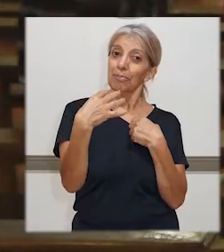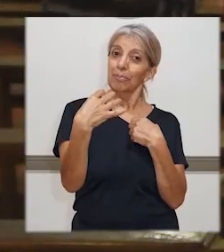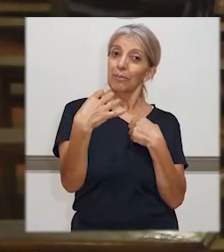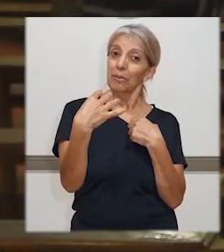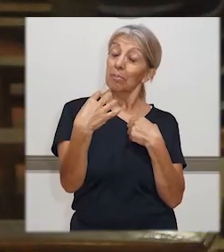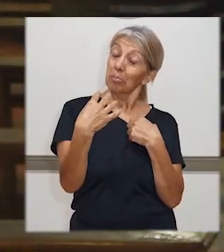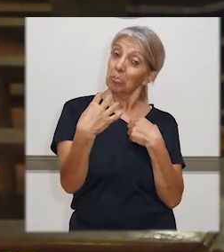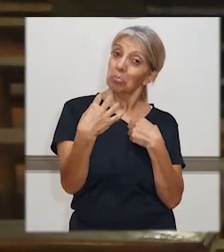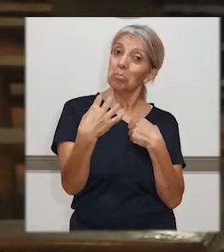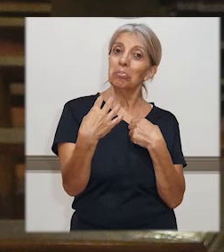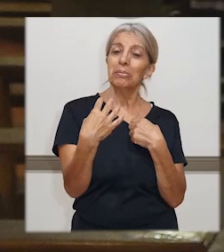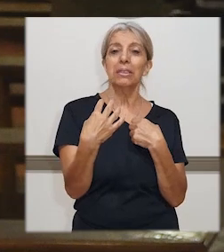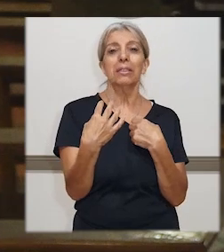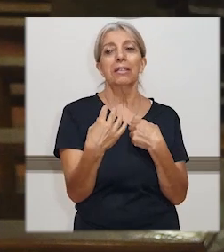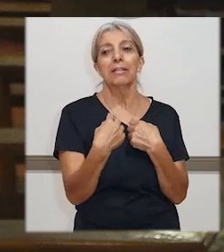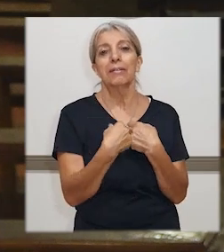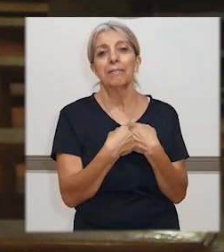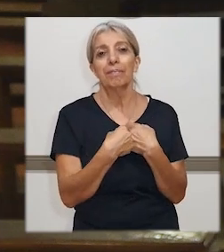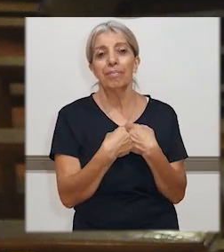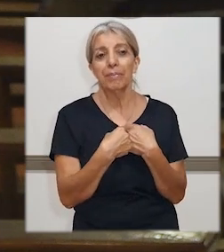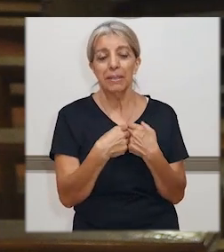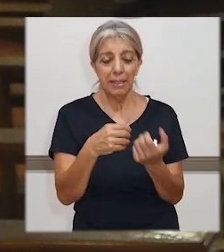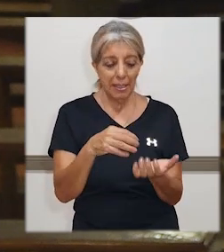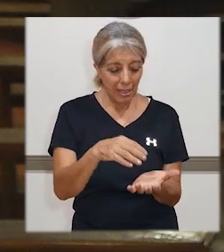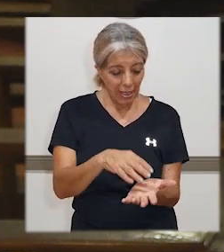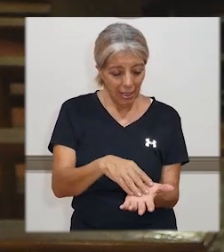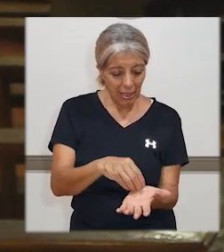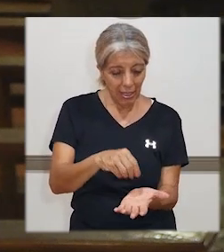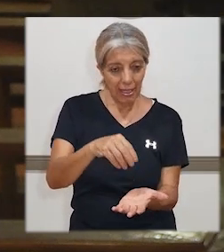has dicho mi nombre